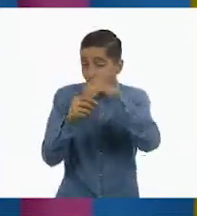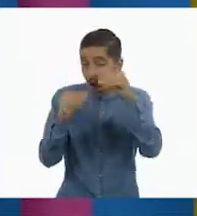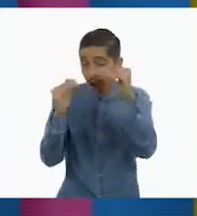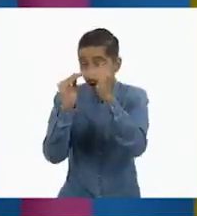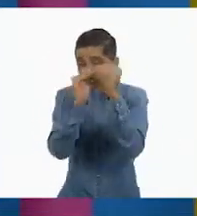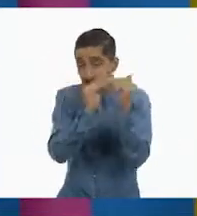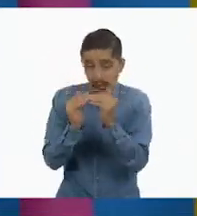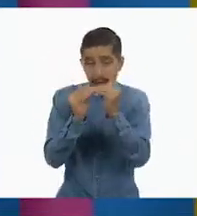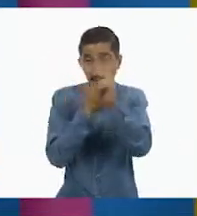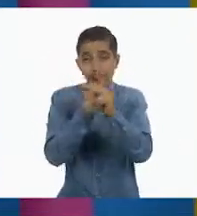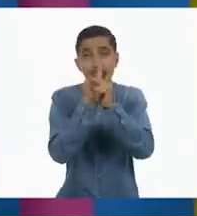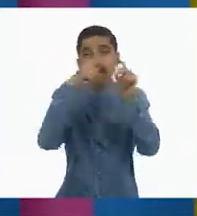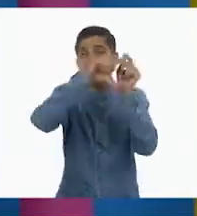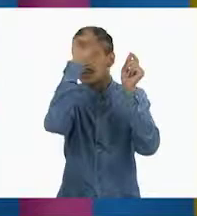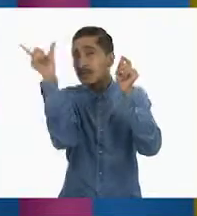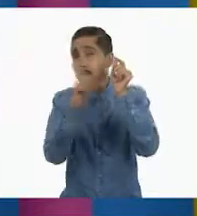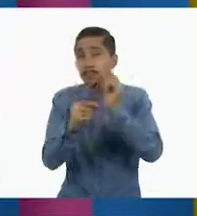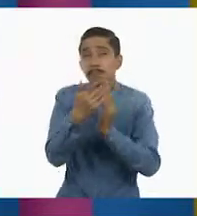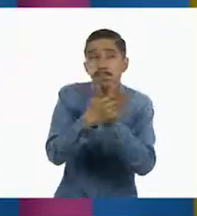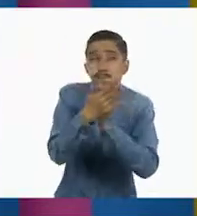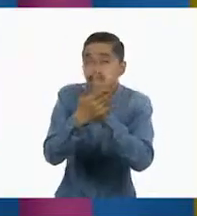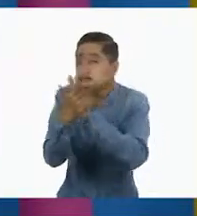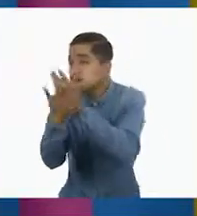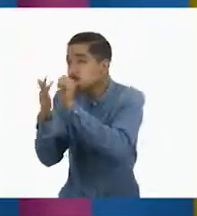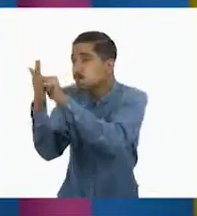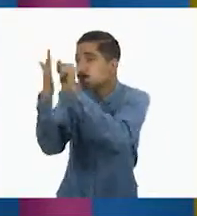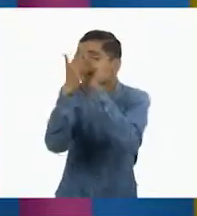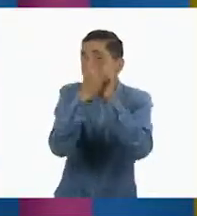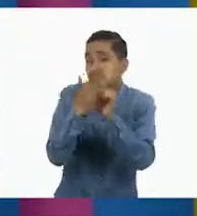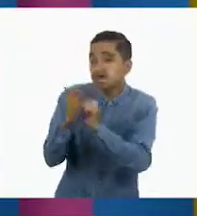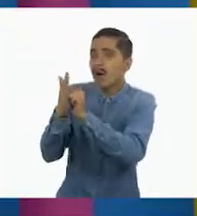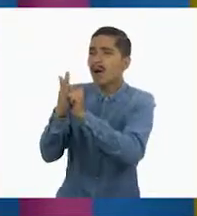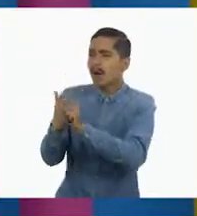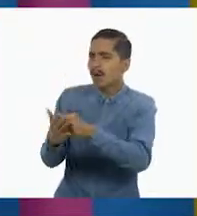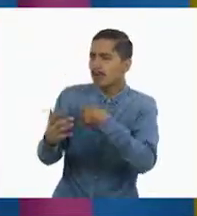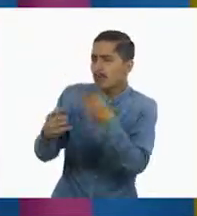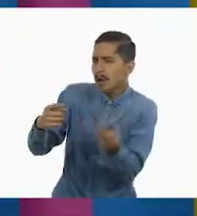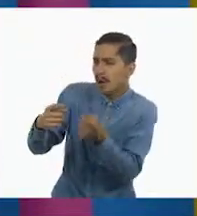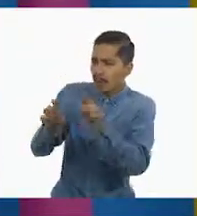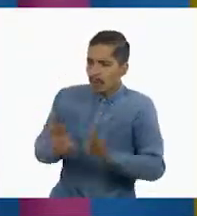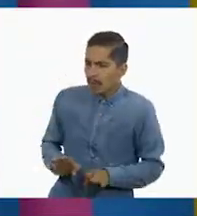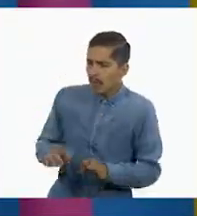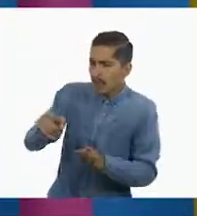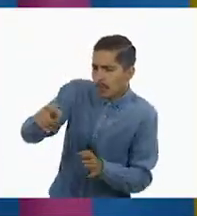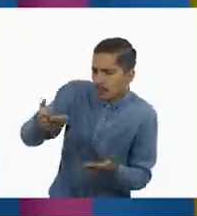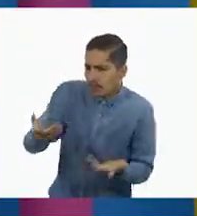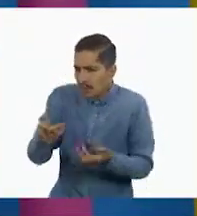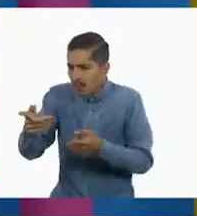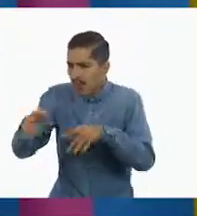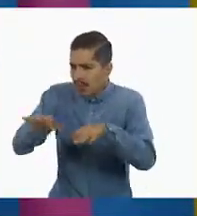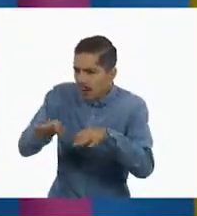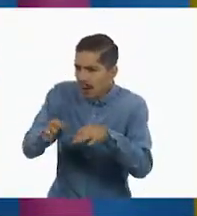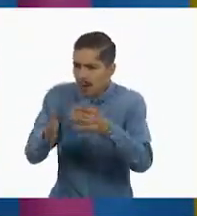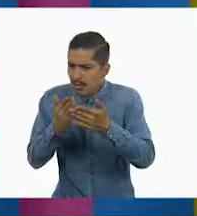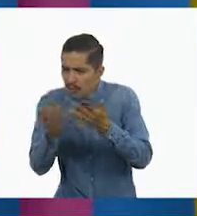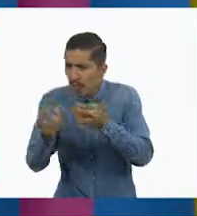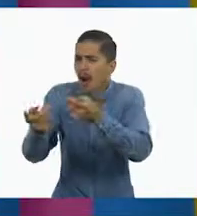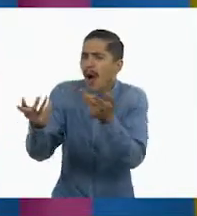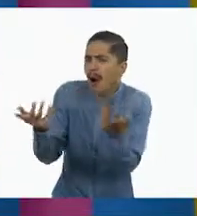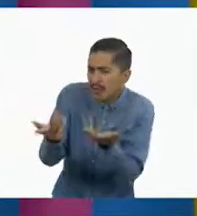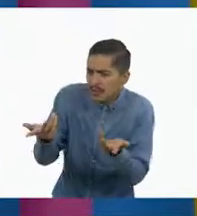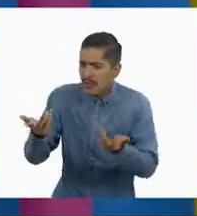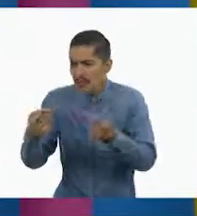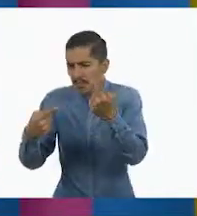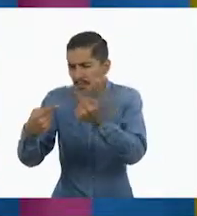cuántas personas viven en cada casa y hacerles preguntas sobre sus características, a qué es a lo que se dedican y